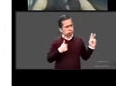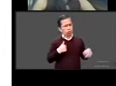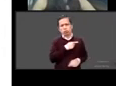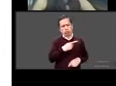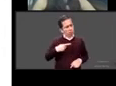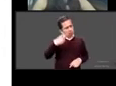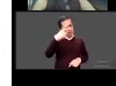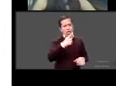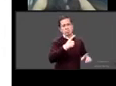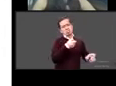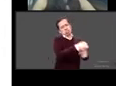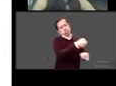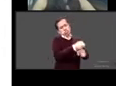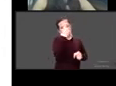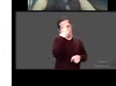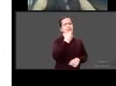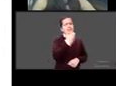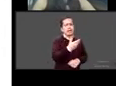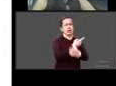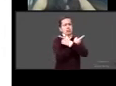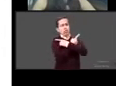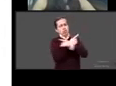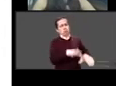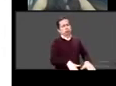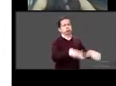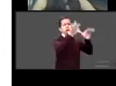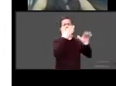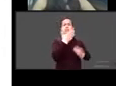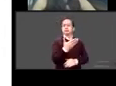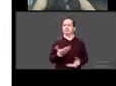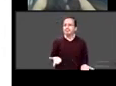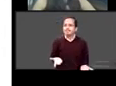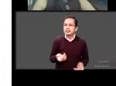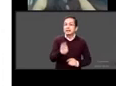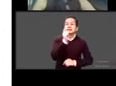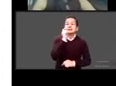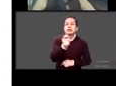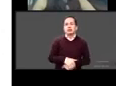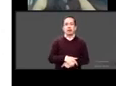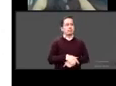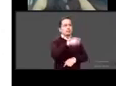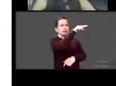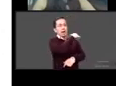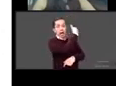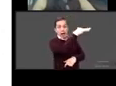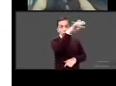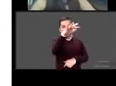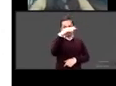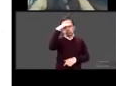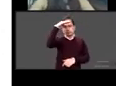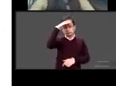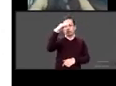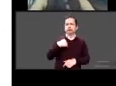método efectivo de crianza. Eso significa que mucho de lo que creemos que hacemos o pensamos, en la práctica no lo